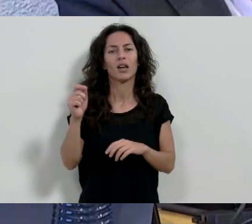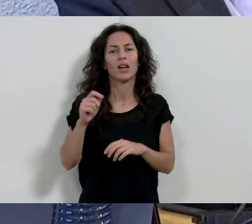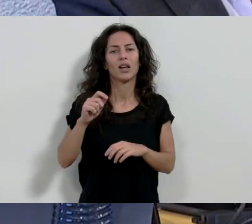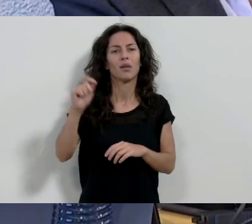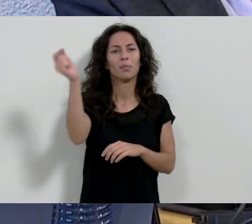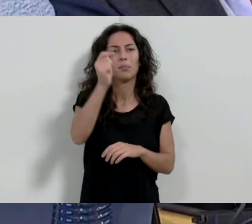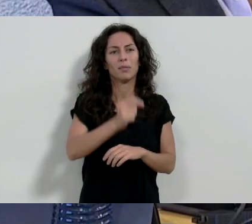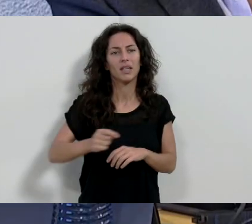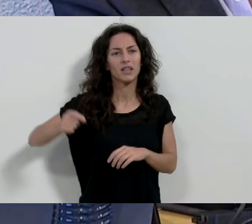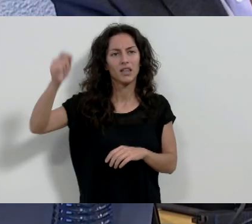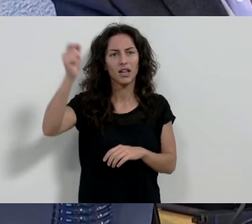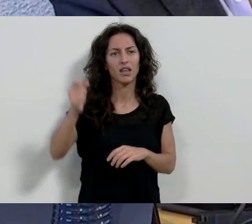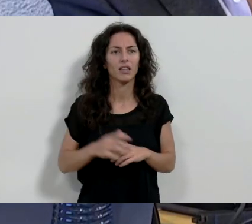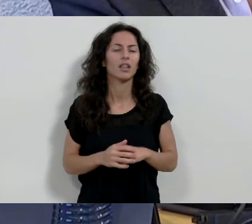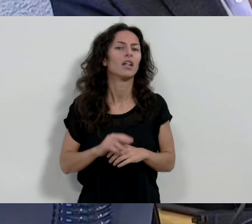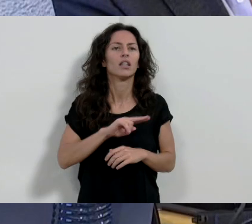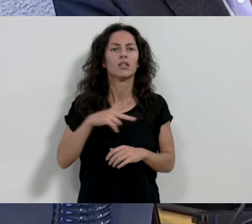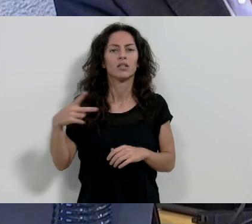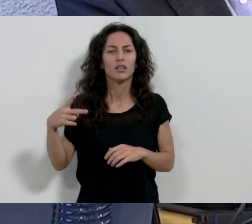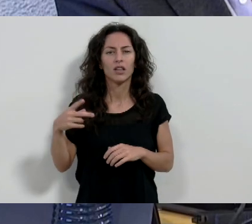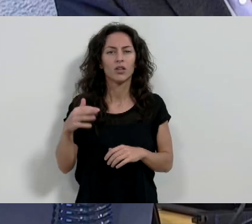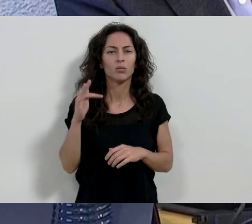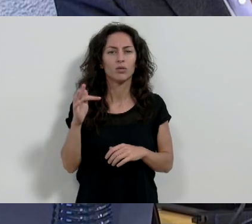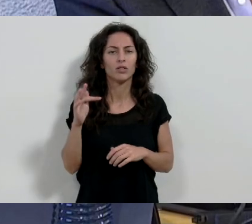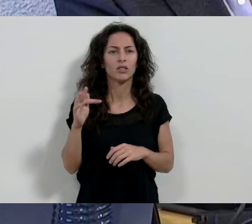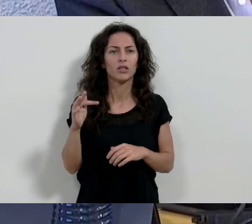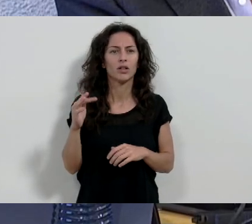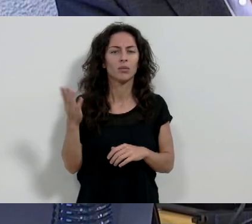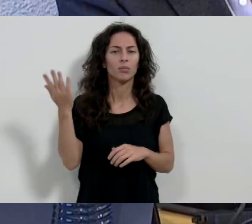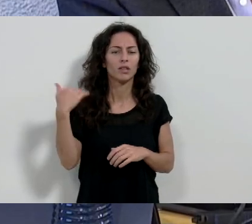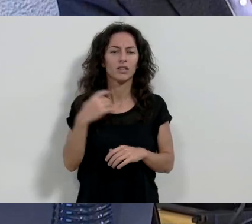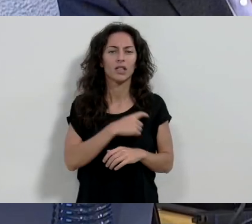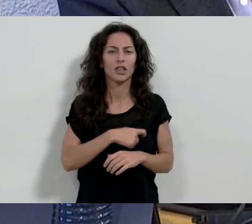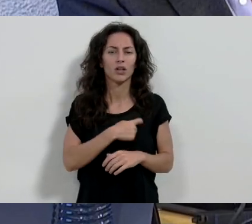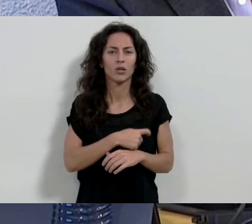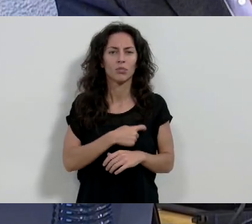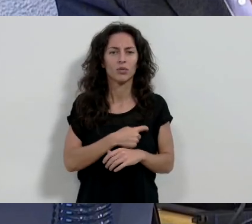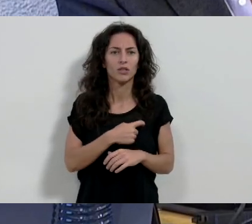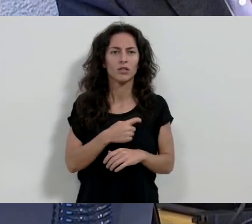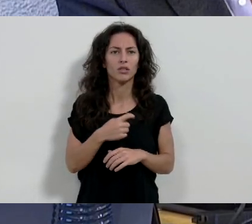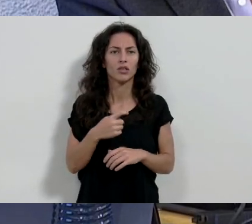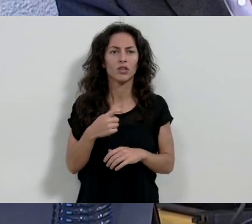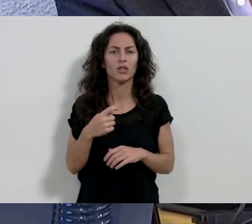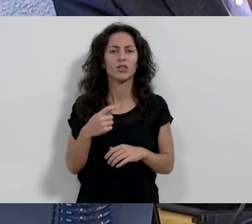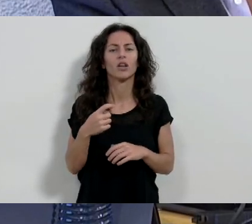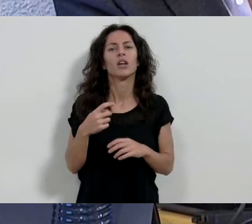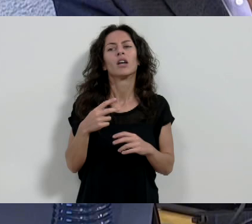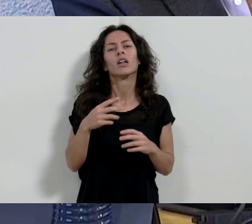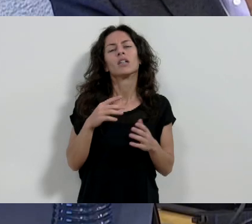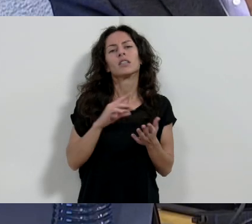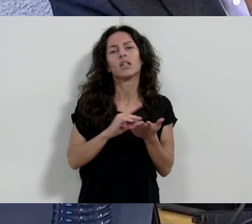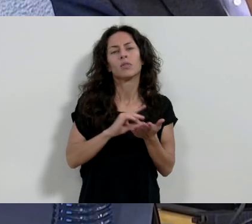La moción se dictaminó favorablemente en la sesión de la Comisión de Urbanismo y Servicios Municipales de 12 de septiembre.